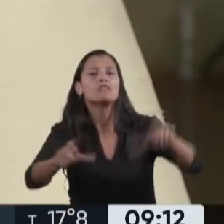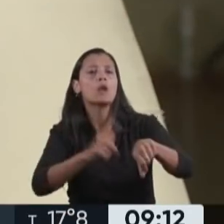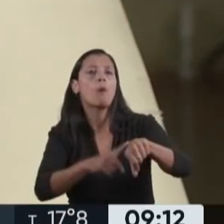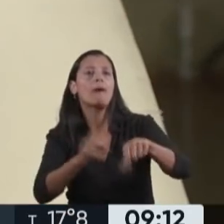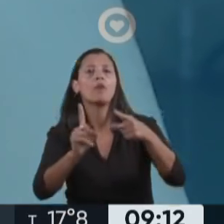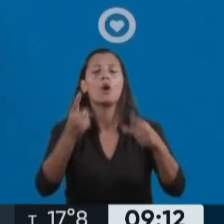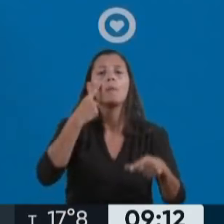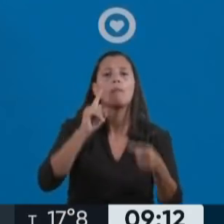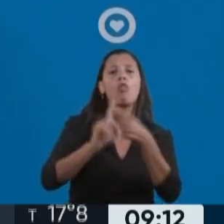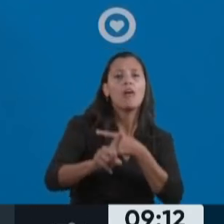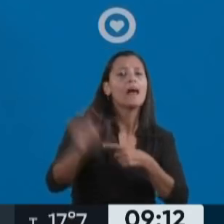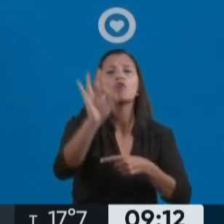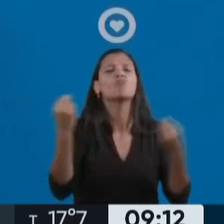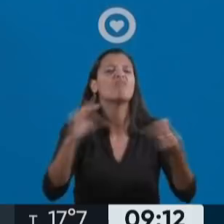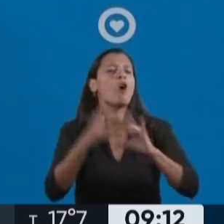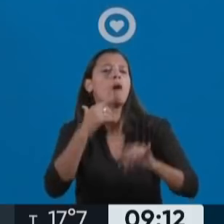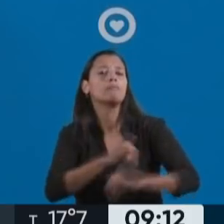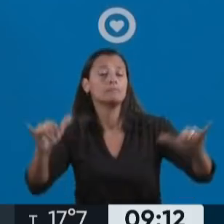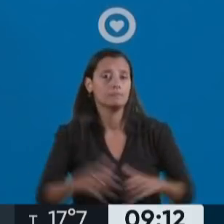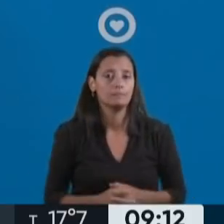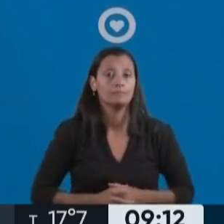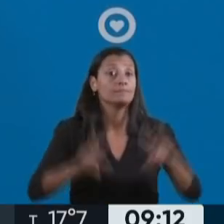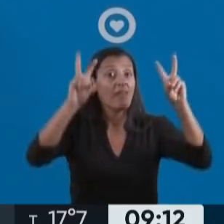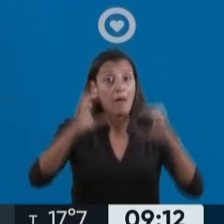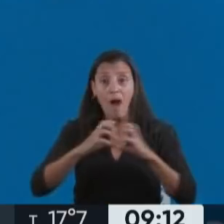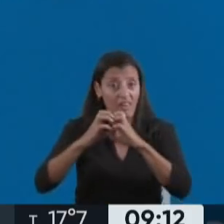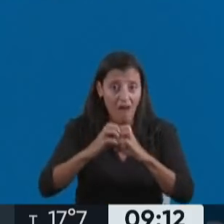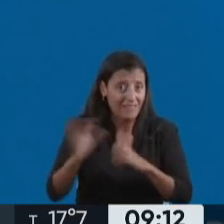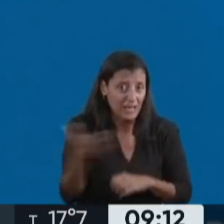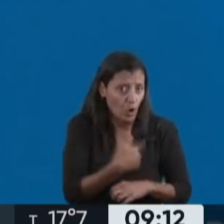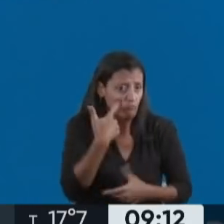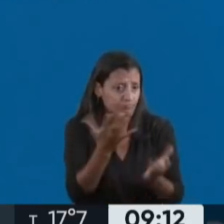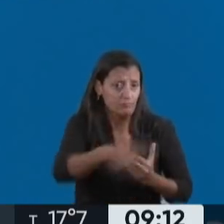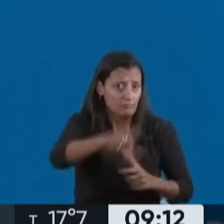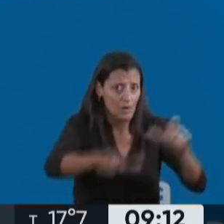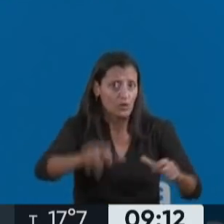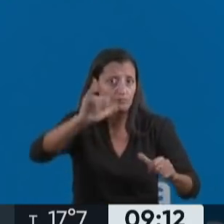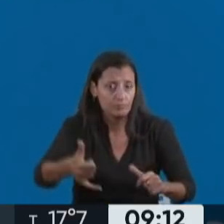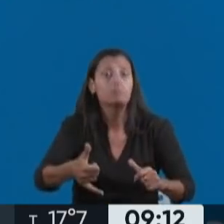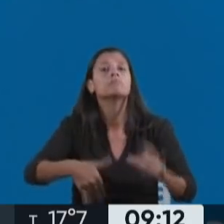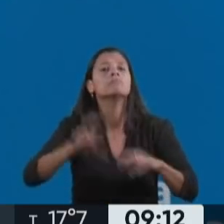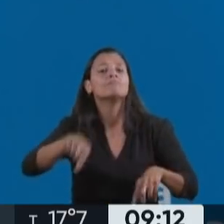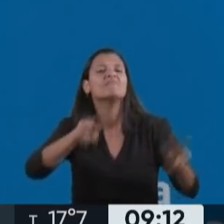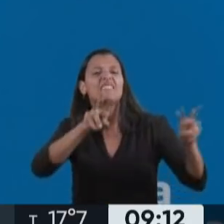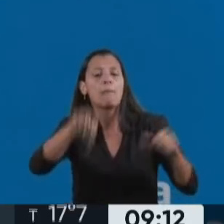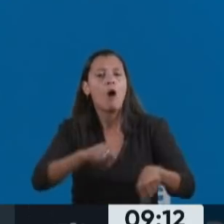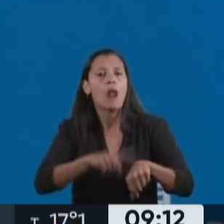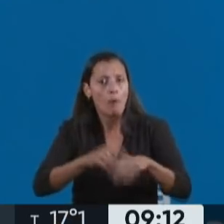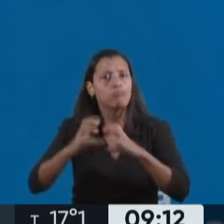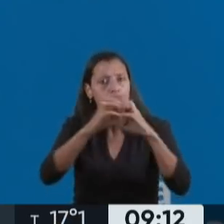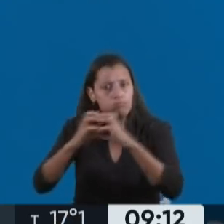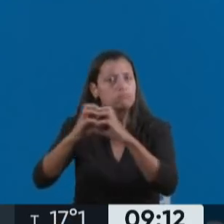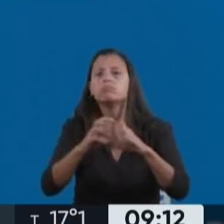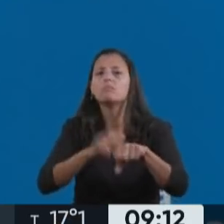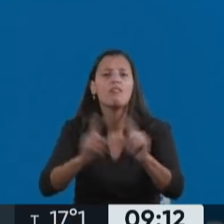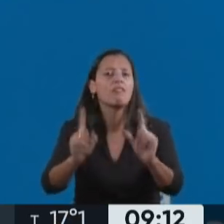Todos, etcétera. Todos los debates forman parte de una gestión de gobierno, así que sobre todos los temas que estamos trabajando tenemos debates permanentes